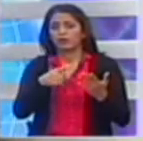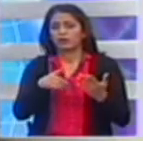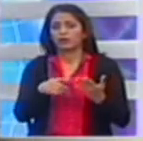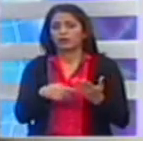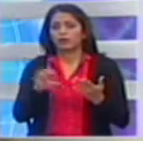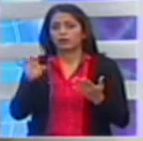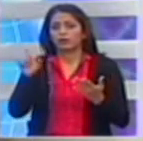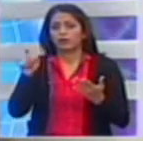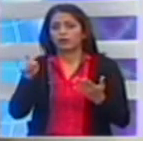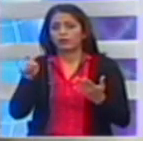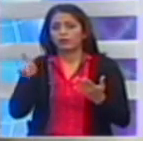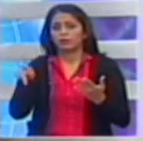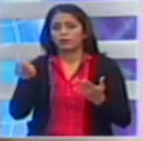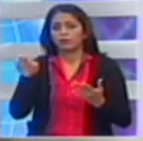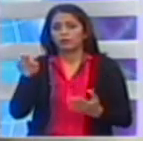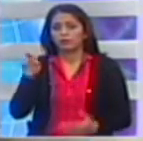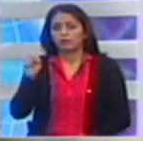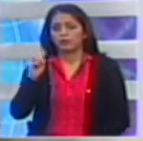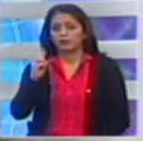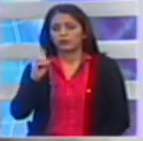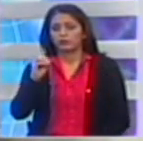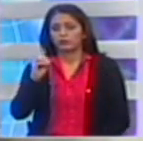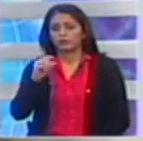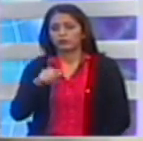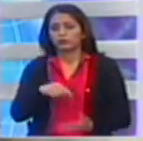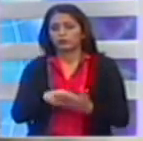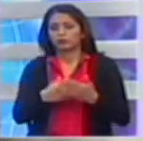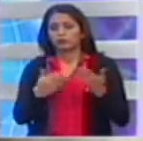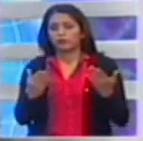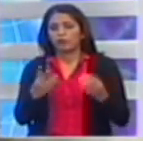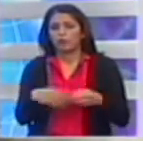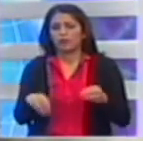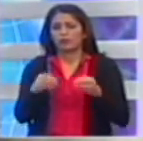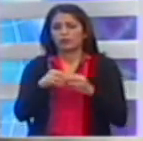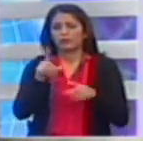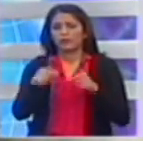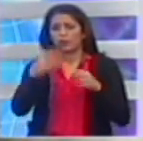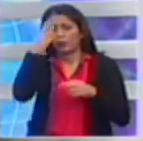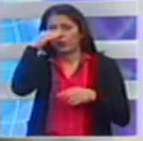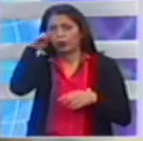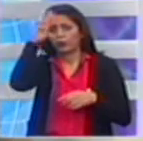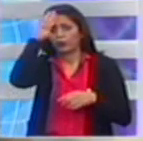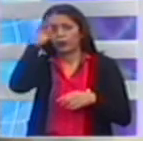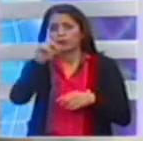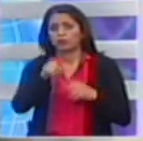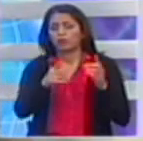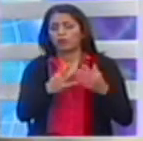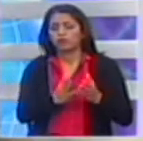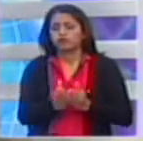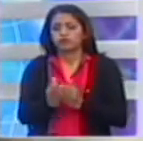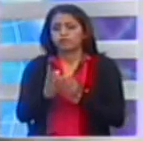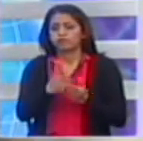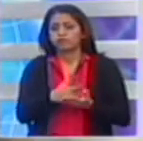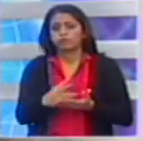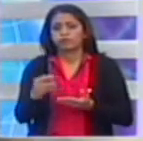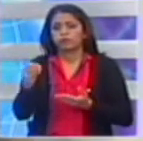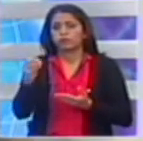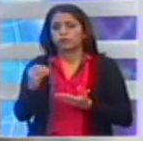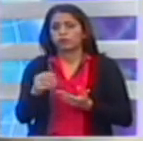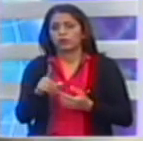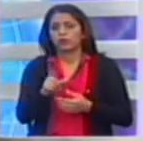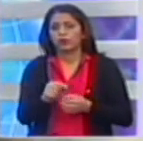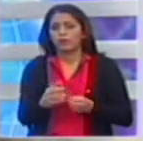en su emisión de hoy, entre otros titulares. Dice: más éxodo cubano por el deshielo, crecen las fugas por temor al nuevo